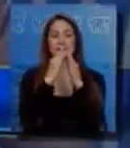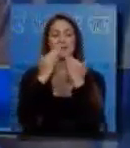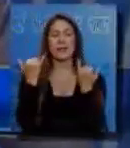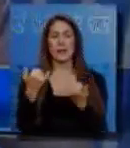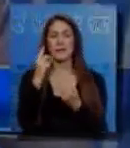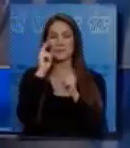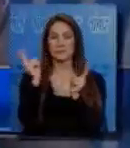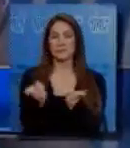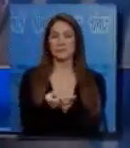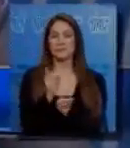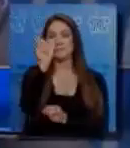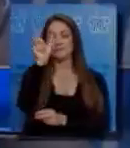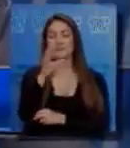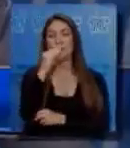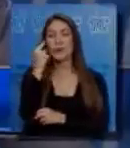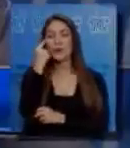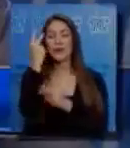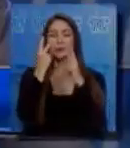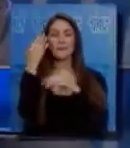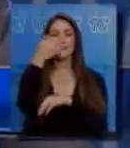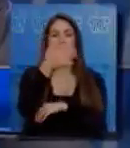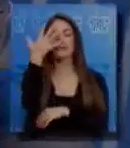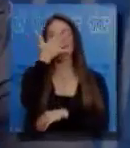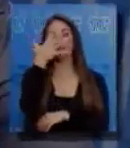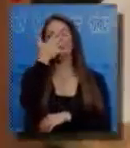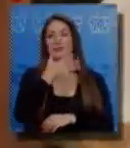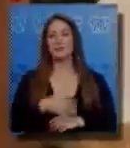resumen de la visita del jefe de Estado a la provincia verde.